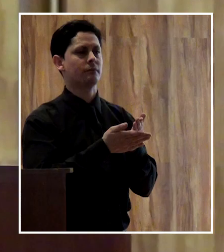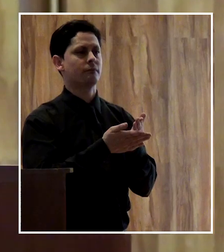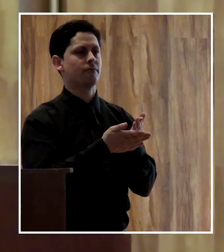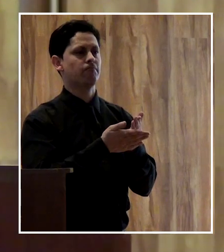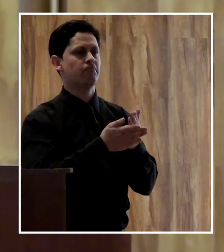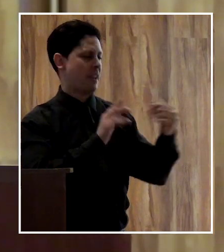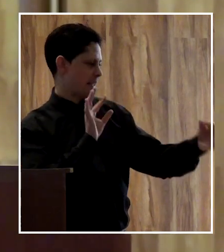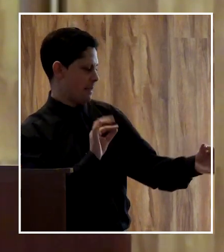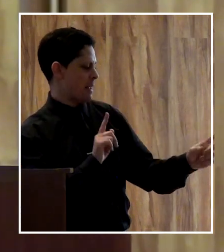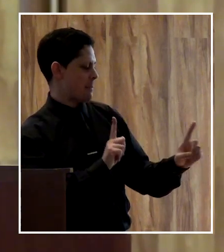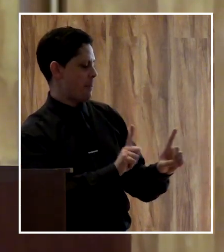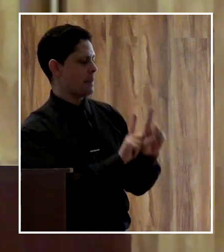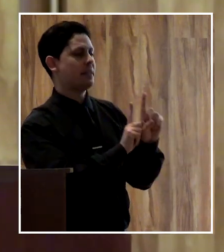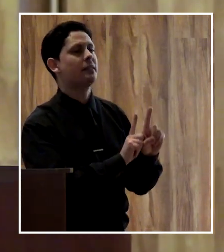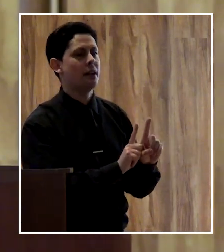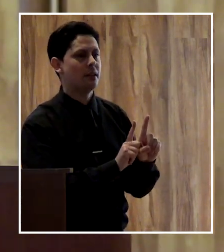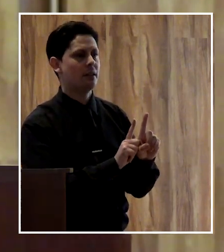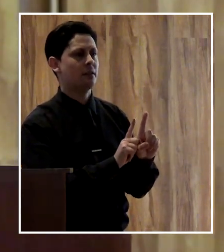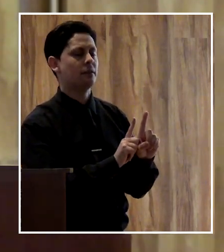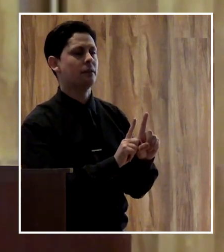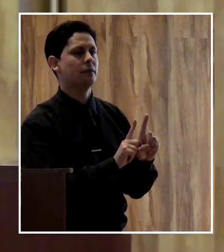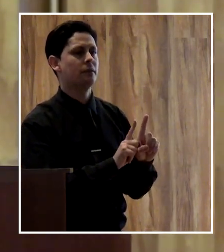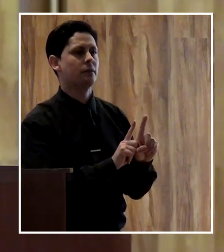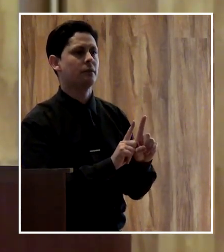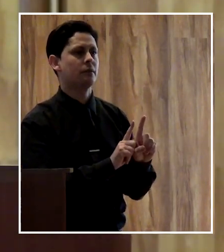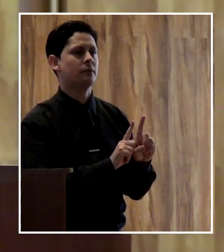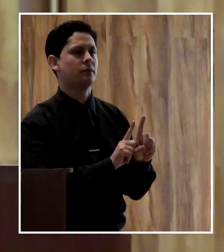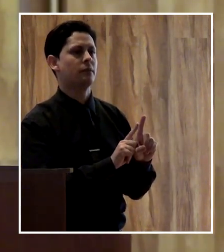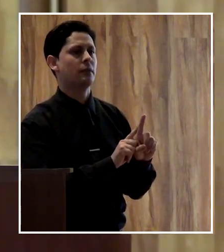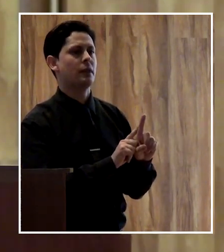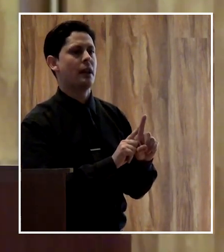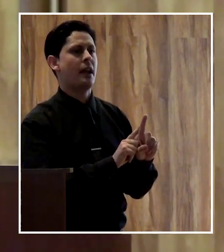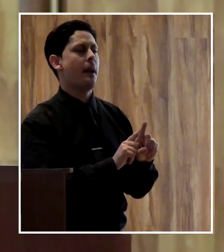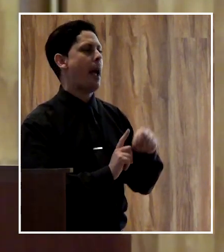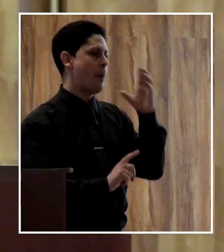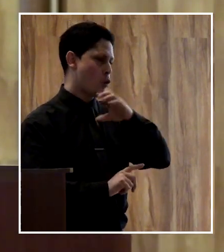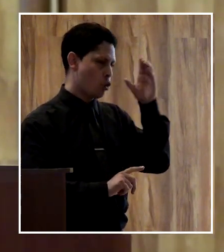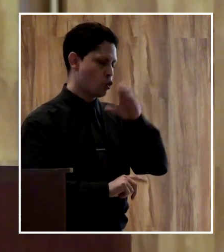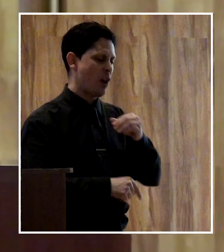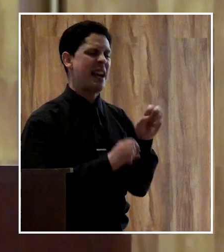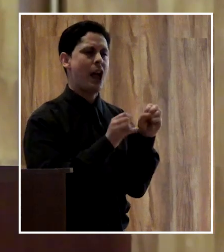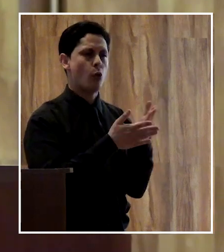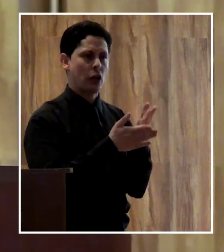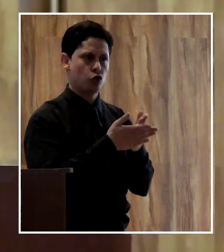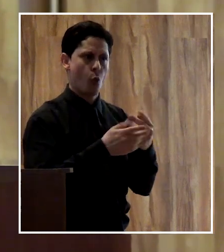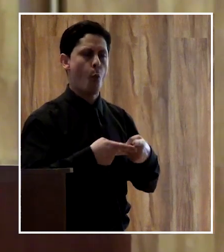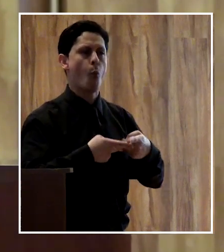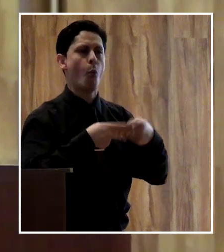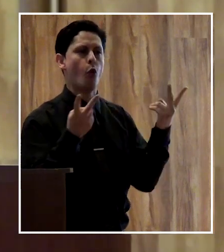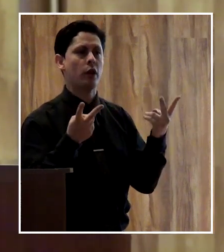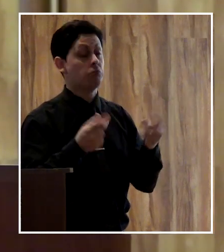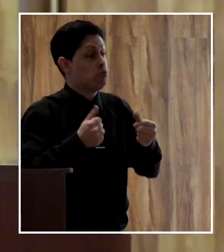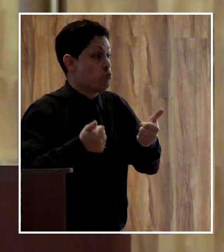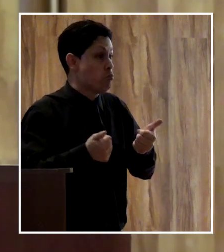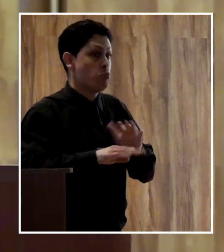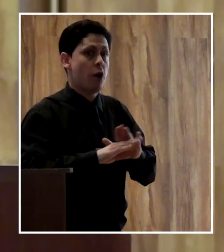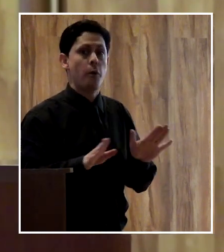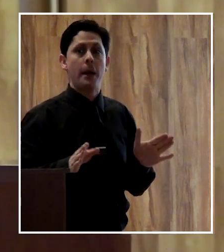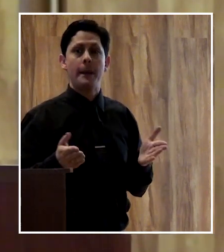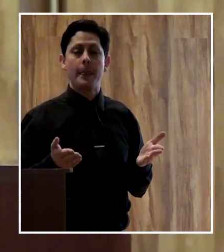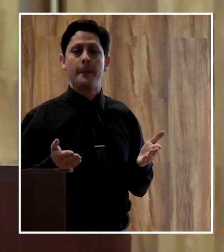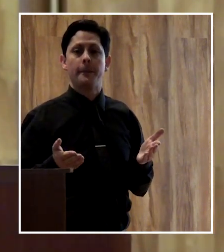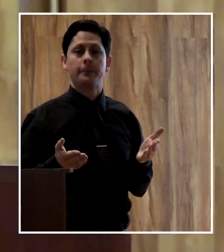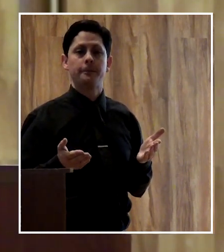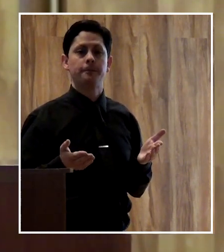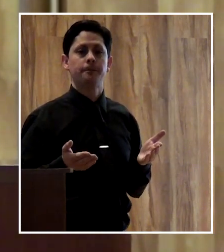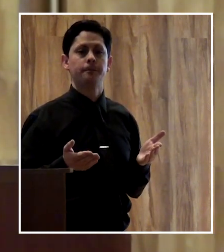hacerme todavía más cercano y más fácil mi acceso y mi curso en la educación pública.